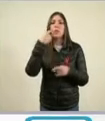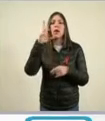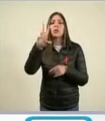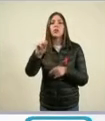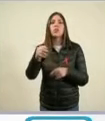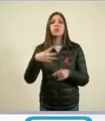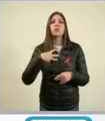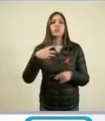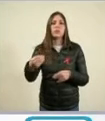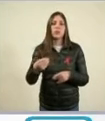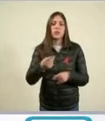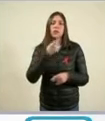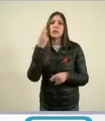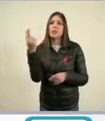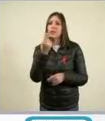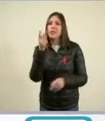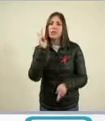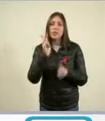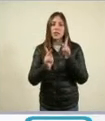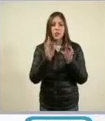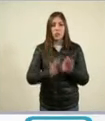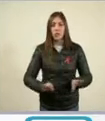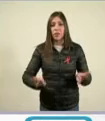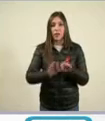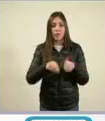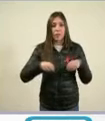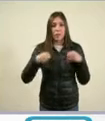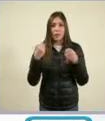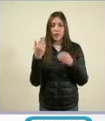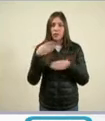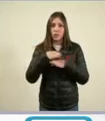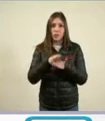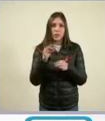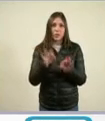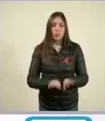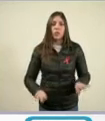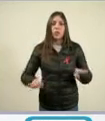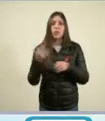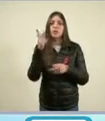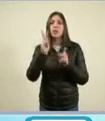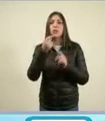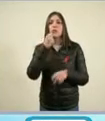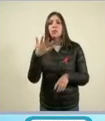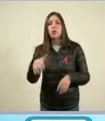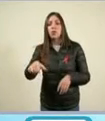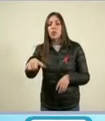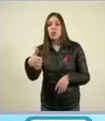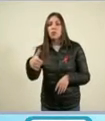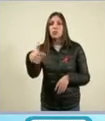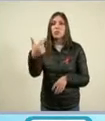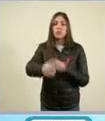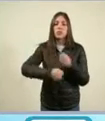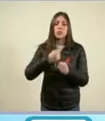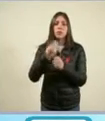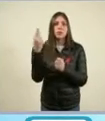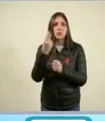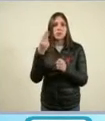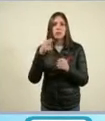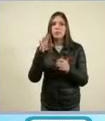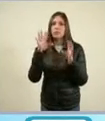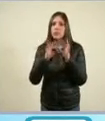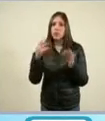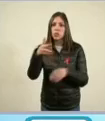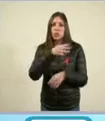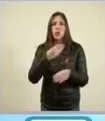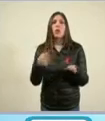hablar, cuando los niños ya tienen entre 11, 12 años, hablarles ya de lo que es un preservativo, cómo se debe usar, y como